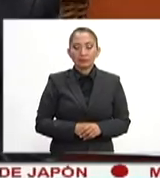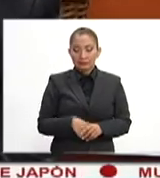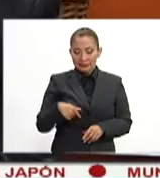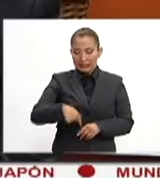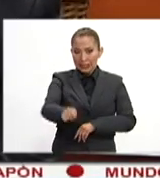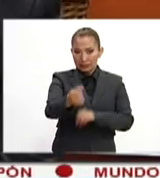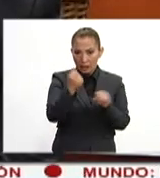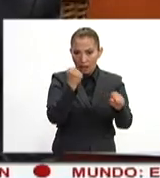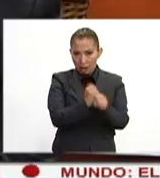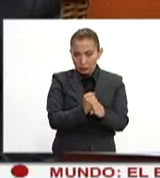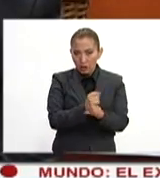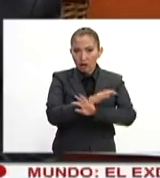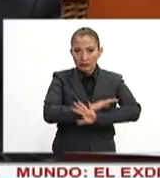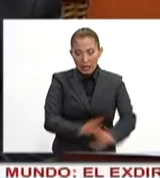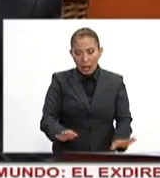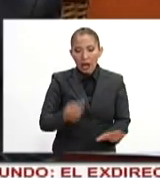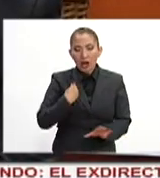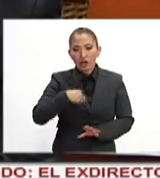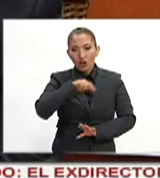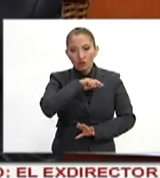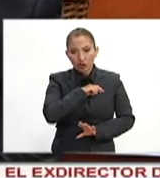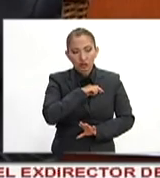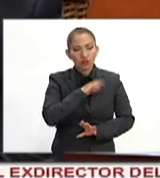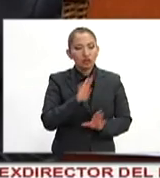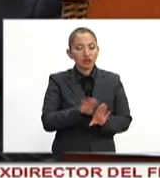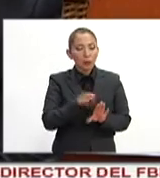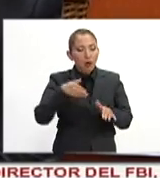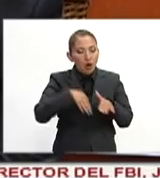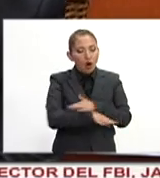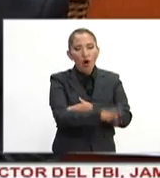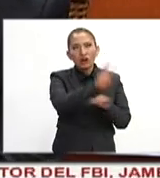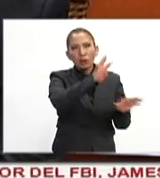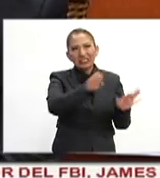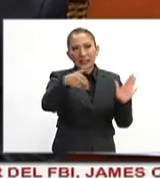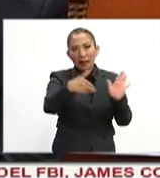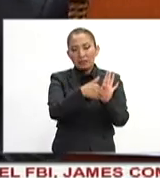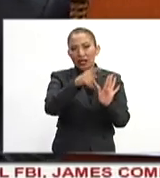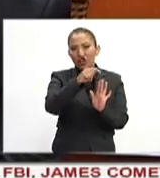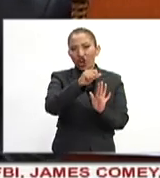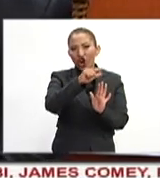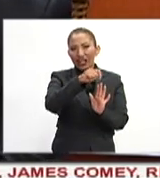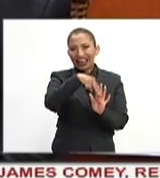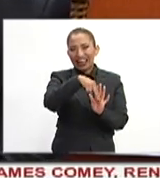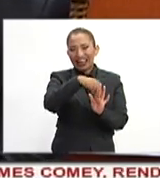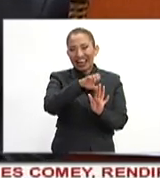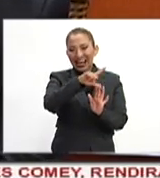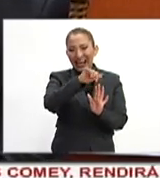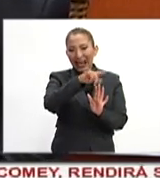Este año estamos teniendo acceso de cuota como de 900,000 toneladas,